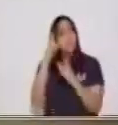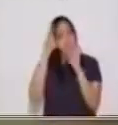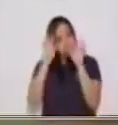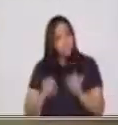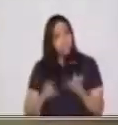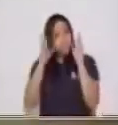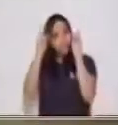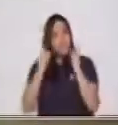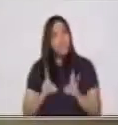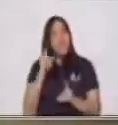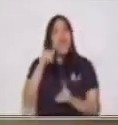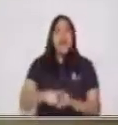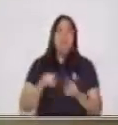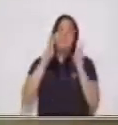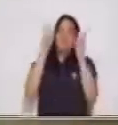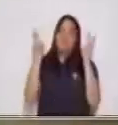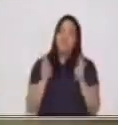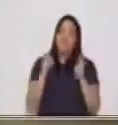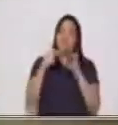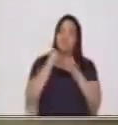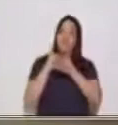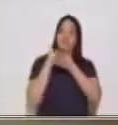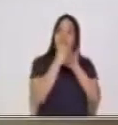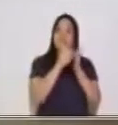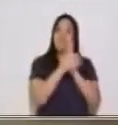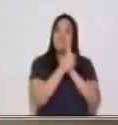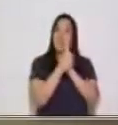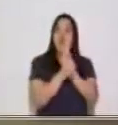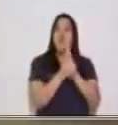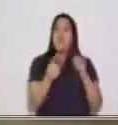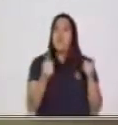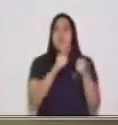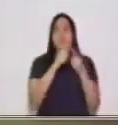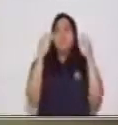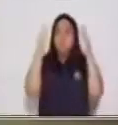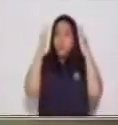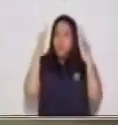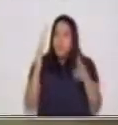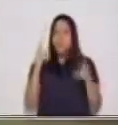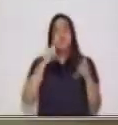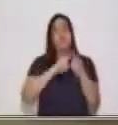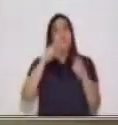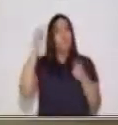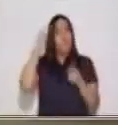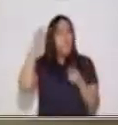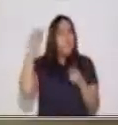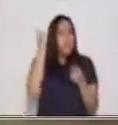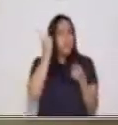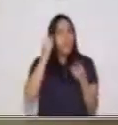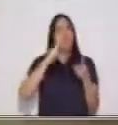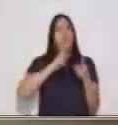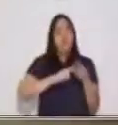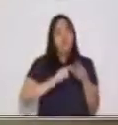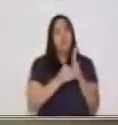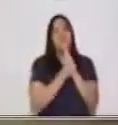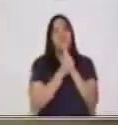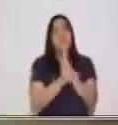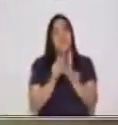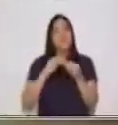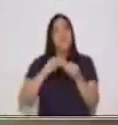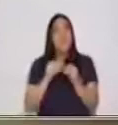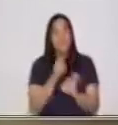discapacidad, este tema le ayudará a ejercitar habilidades y destrezas como atención, memoria y por supuesto, habilidad